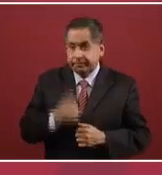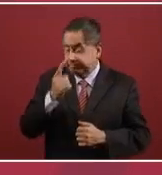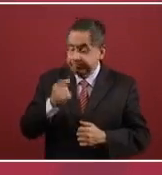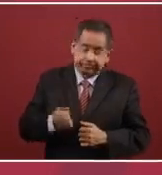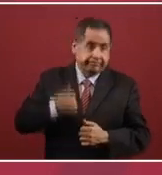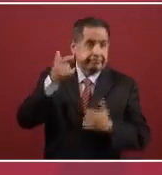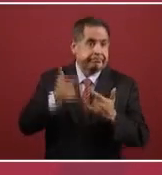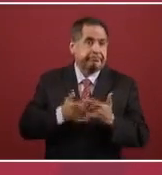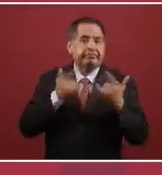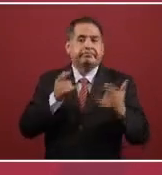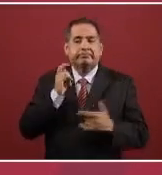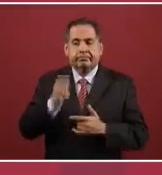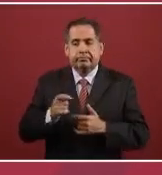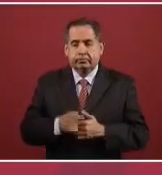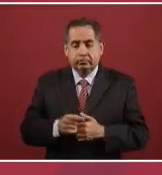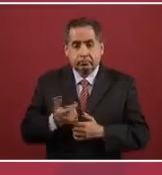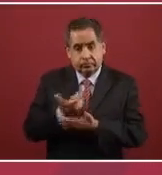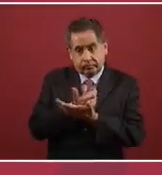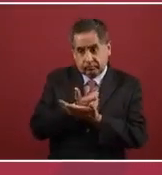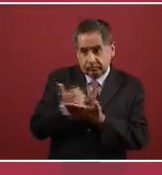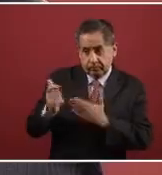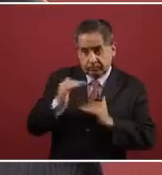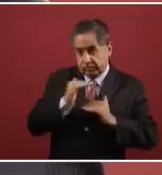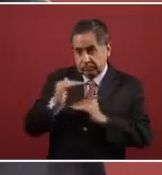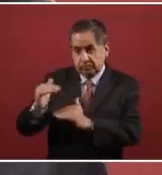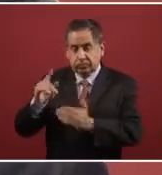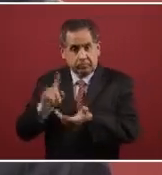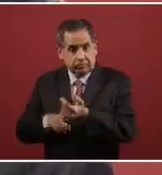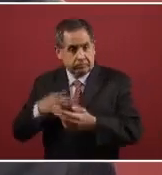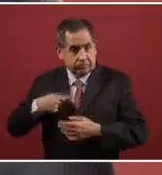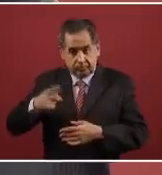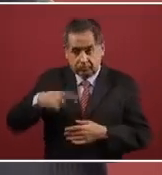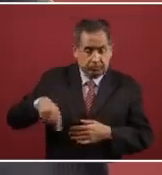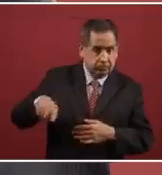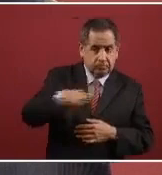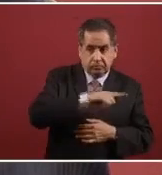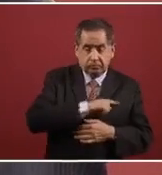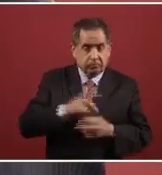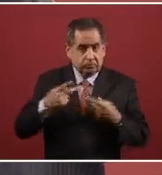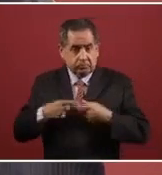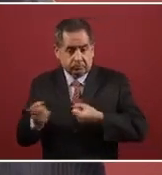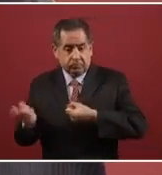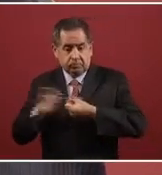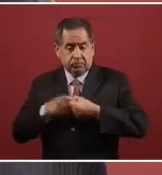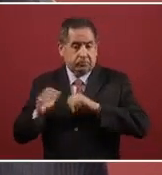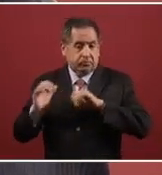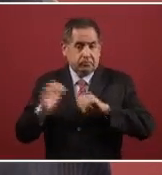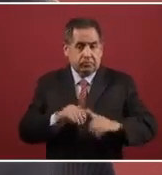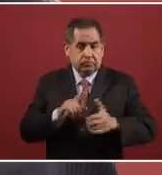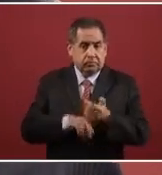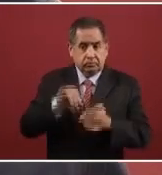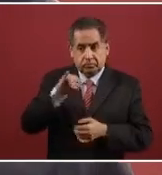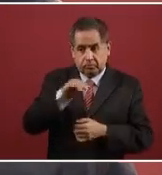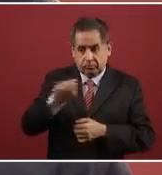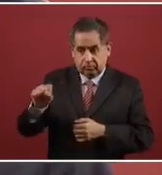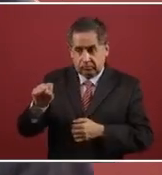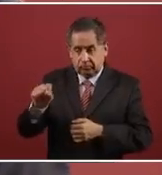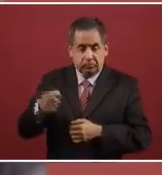Por primera vez, el salario promedio de los inscritos en el Seguro